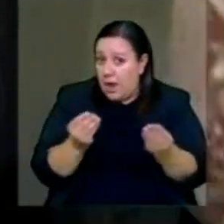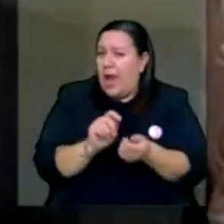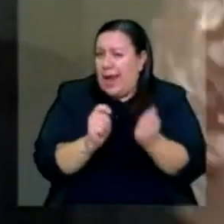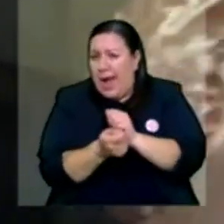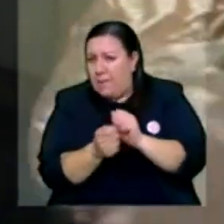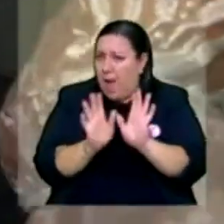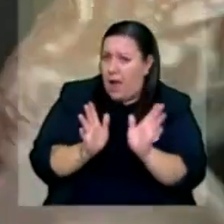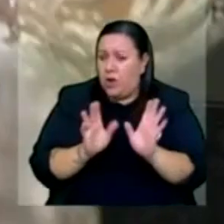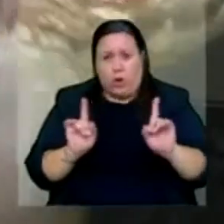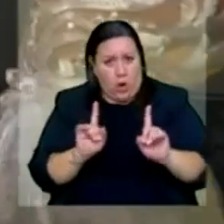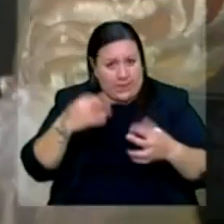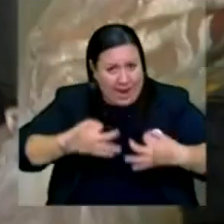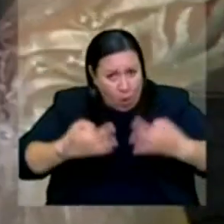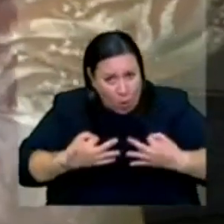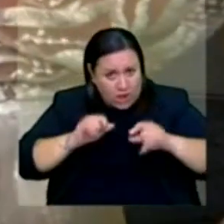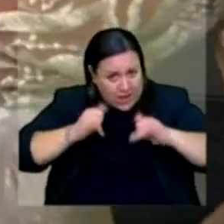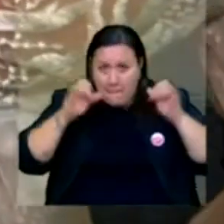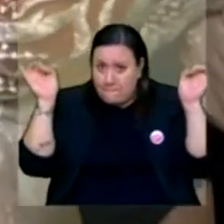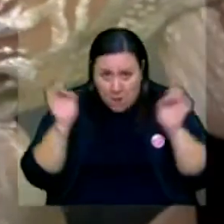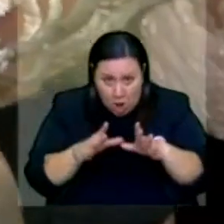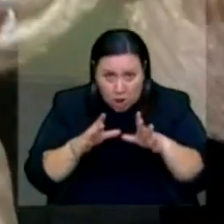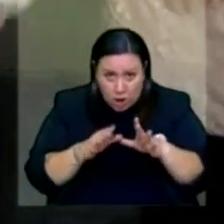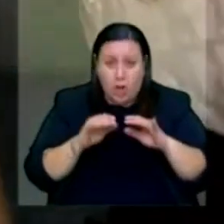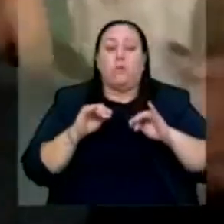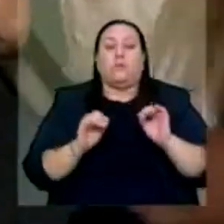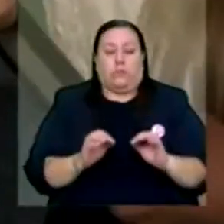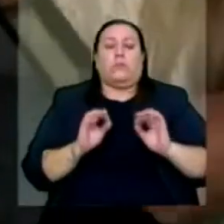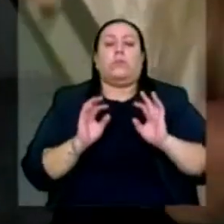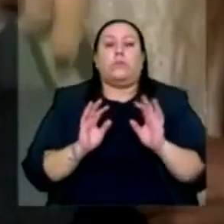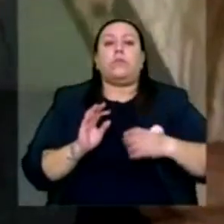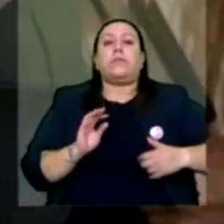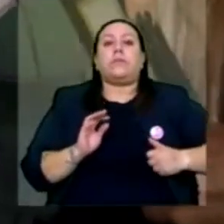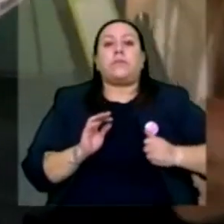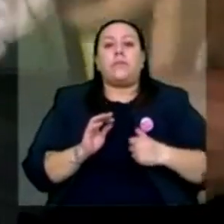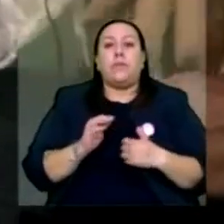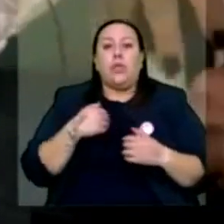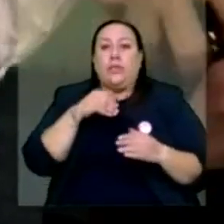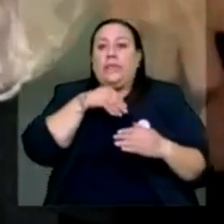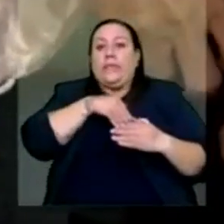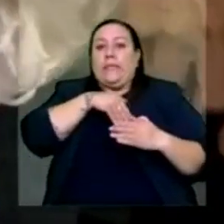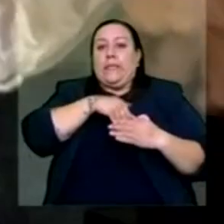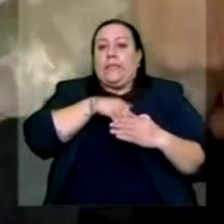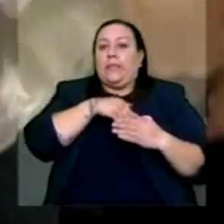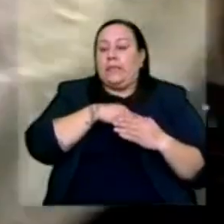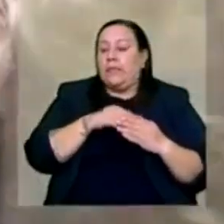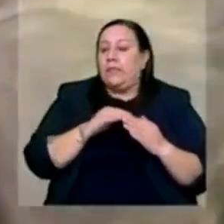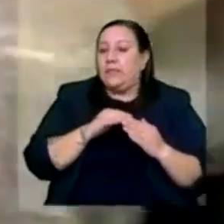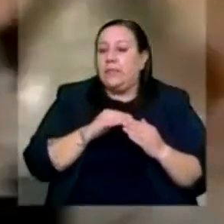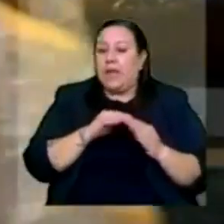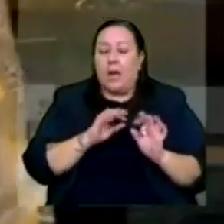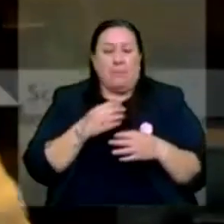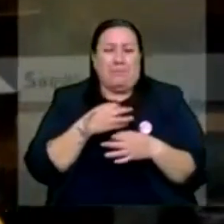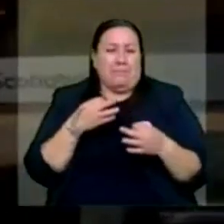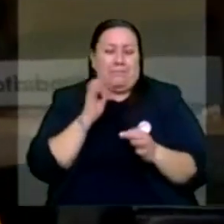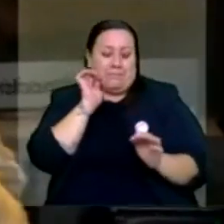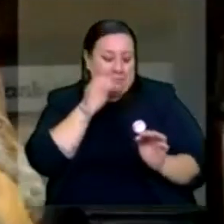No. ¿Segurísimo? Quedó esa. Me pongo el... Acá, mira, me lo pongo acá. Acá, ¿cómo la ves? Me inventé un bolsillito, divino.